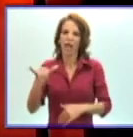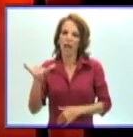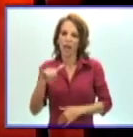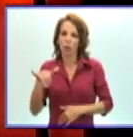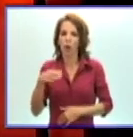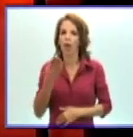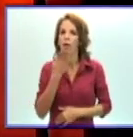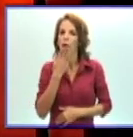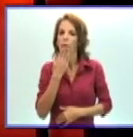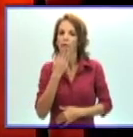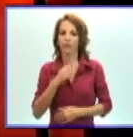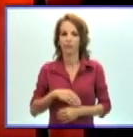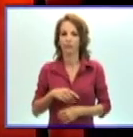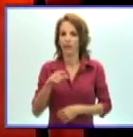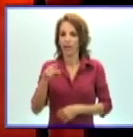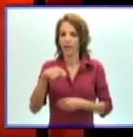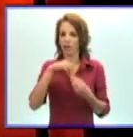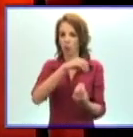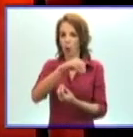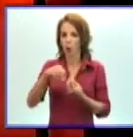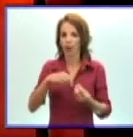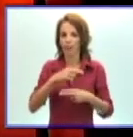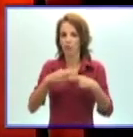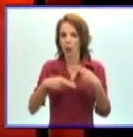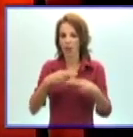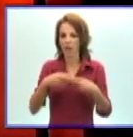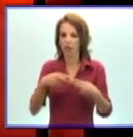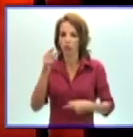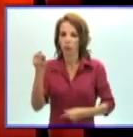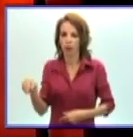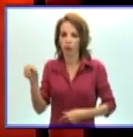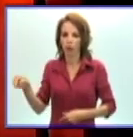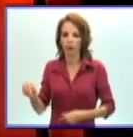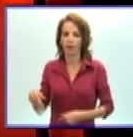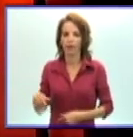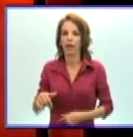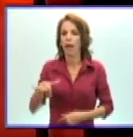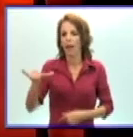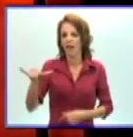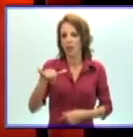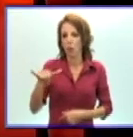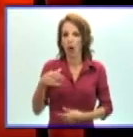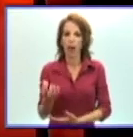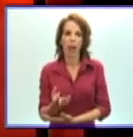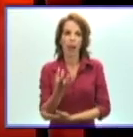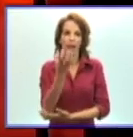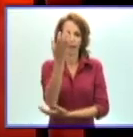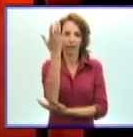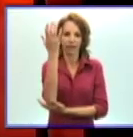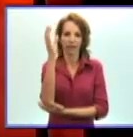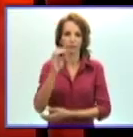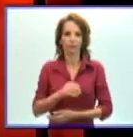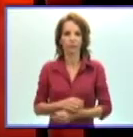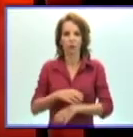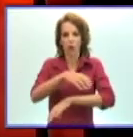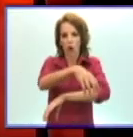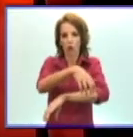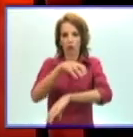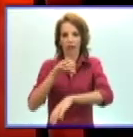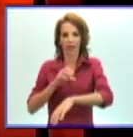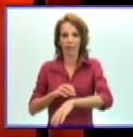hombre, pero también la vegetación crece naturalmente, los animales, y esos son